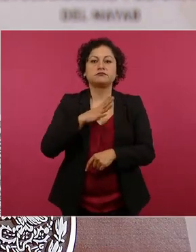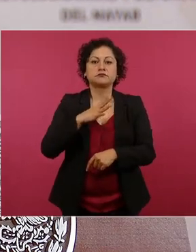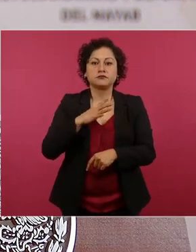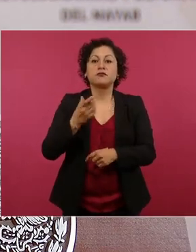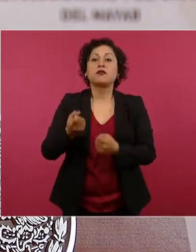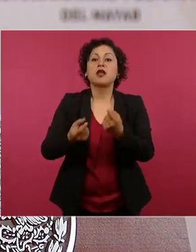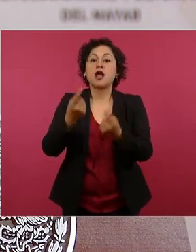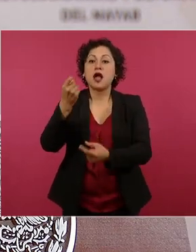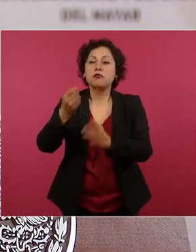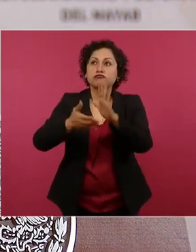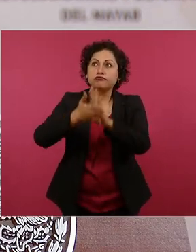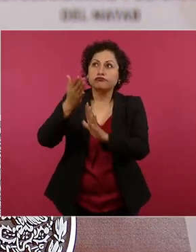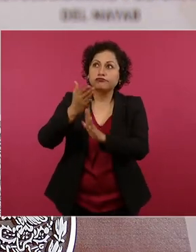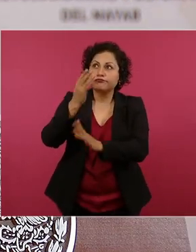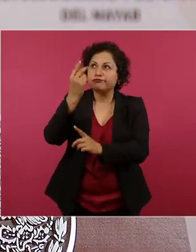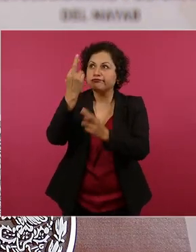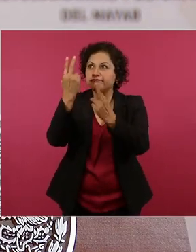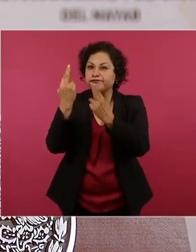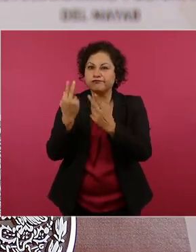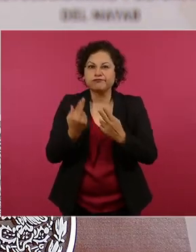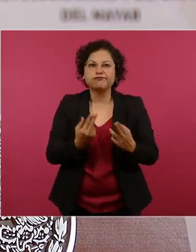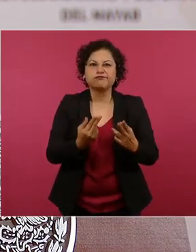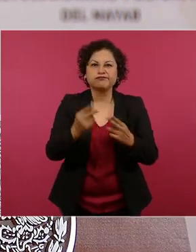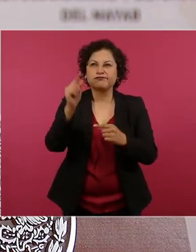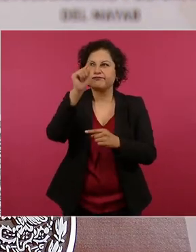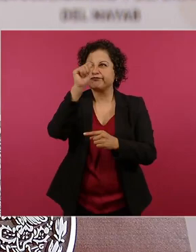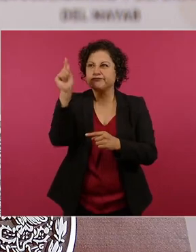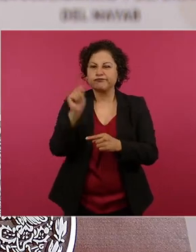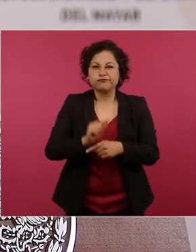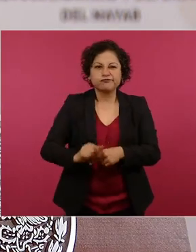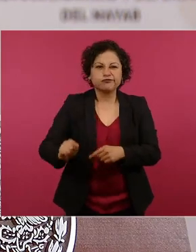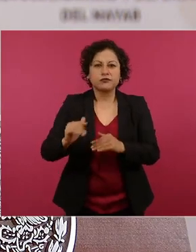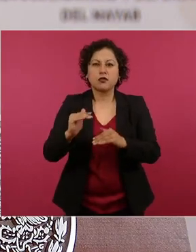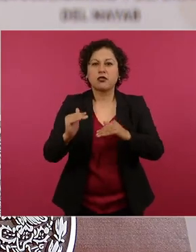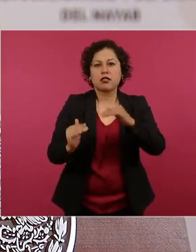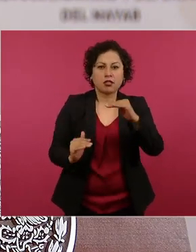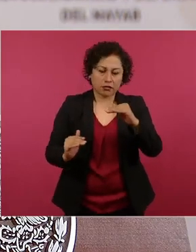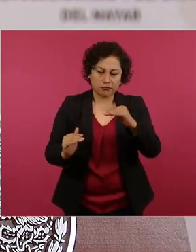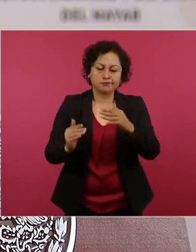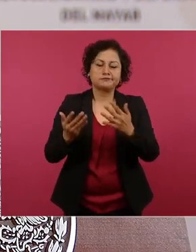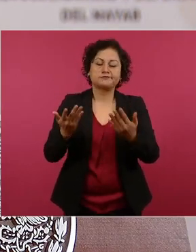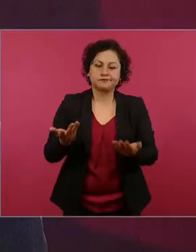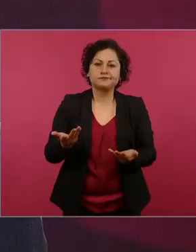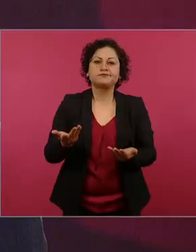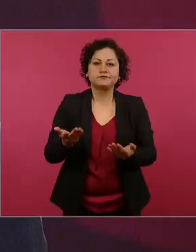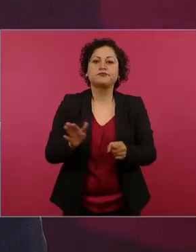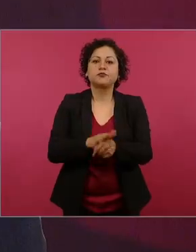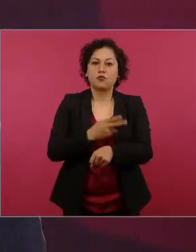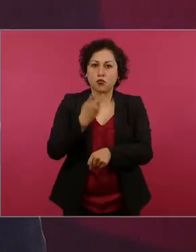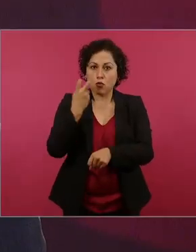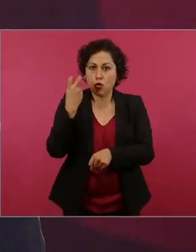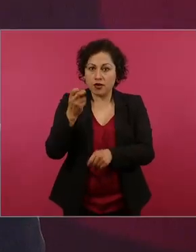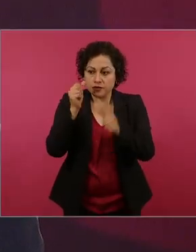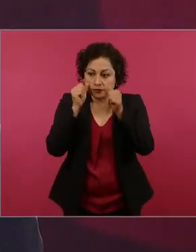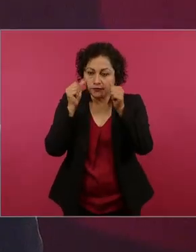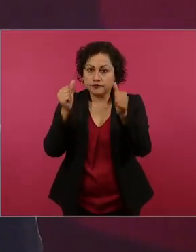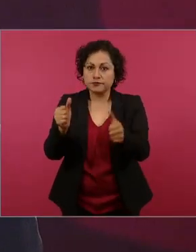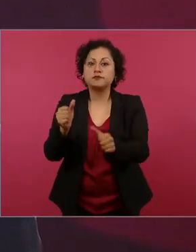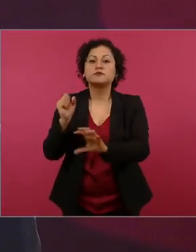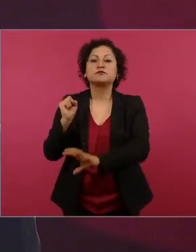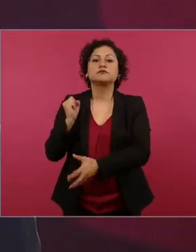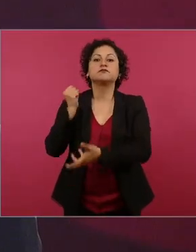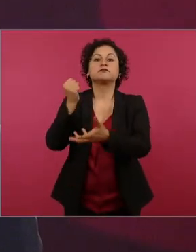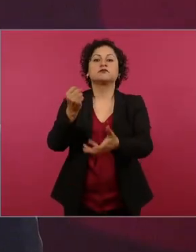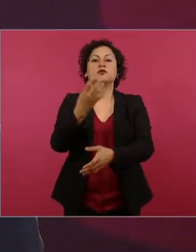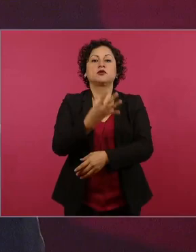y desfasamientos. Por lo tanto, se hizo una intervención con un total de 490